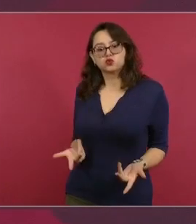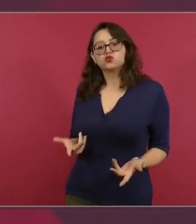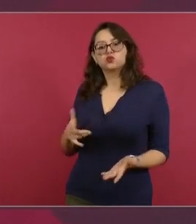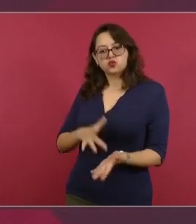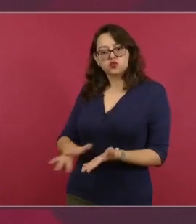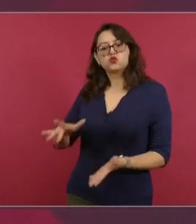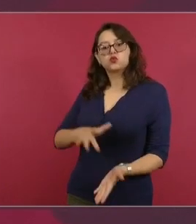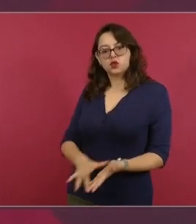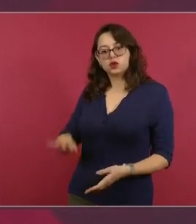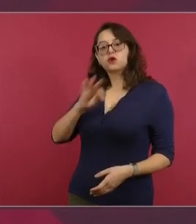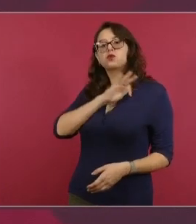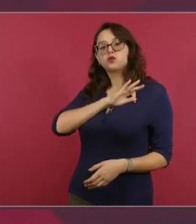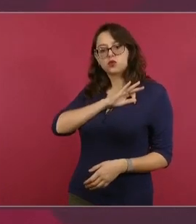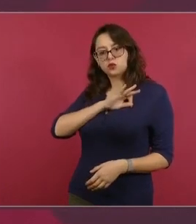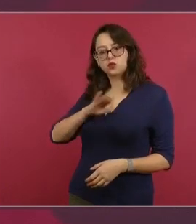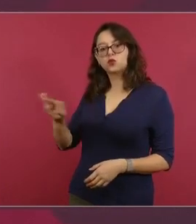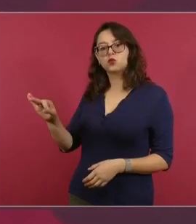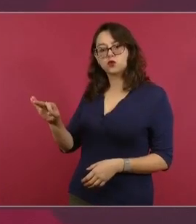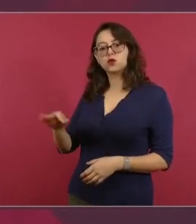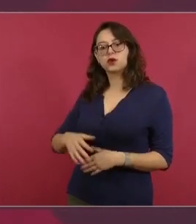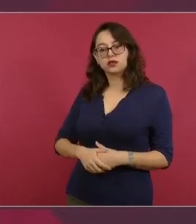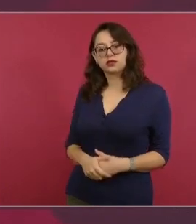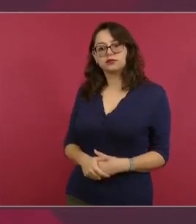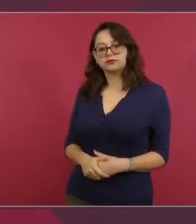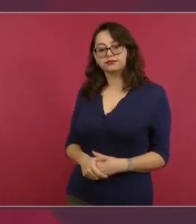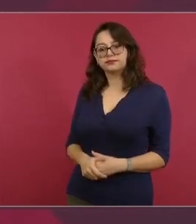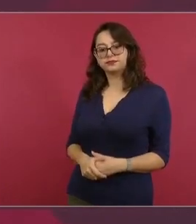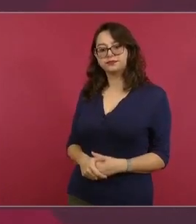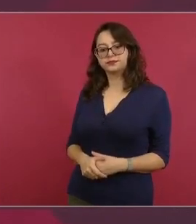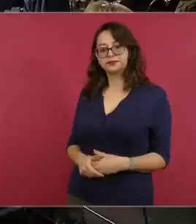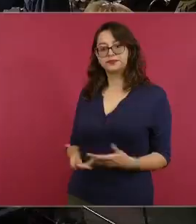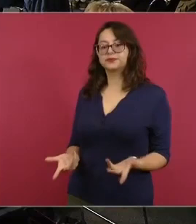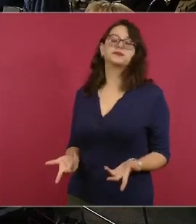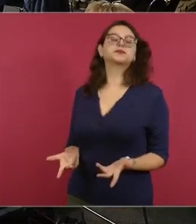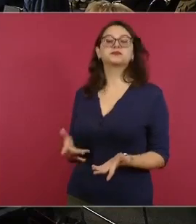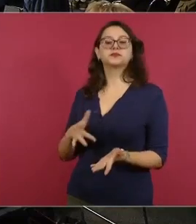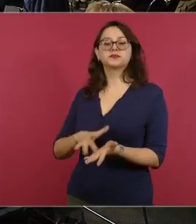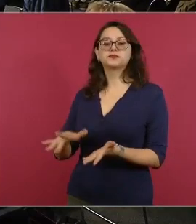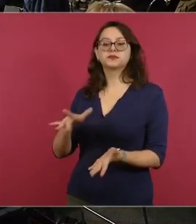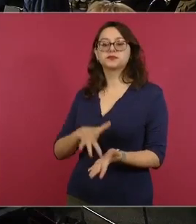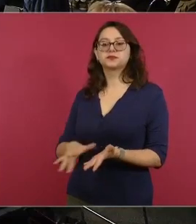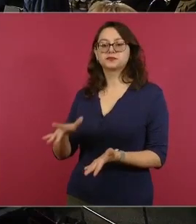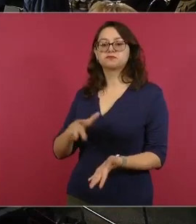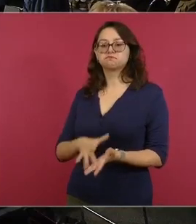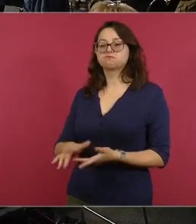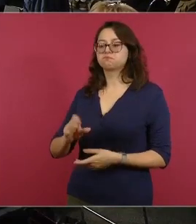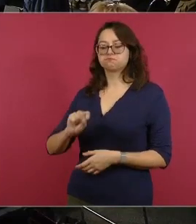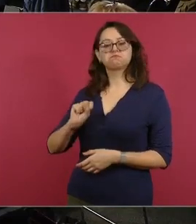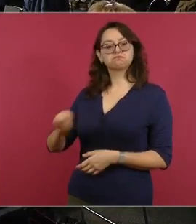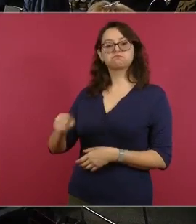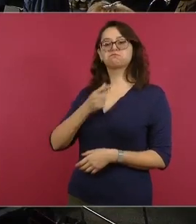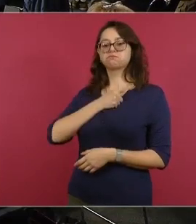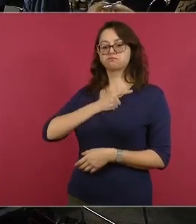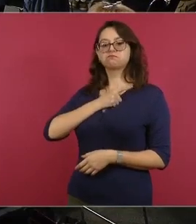solidarios con lo que está sucediendo en Acapulco.